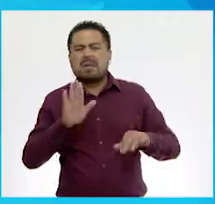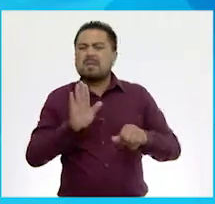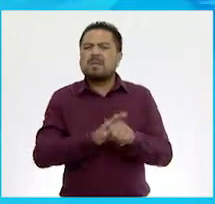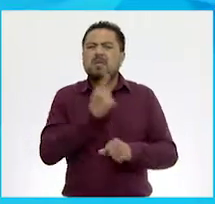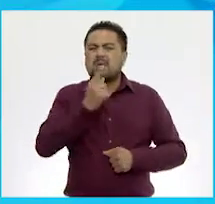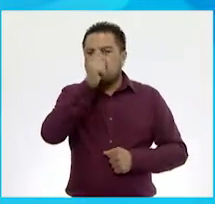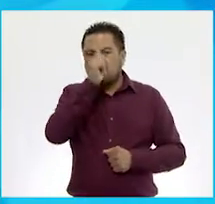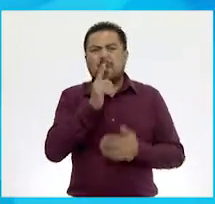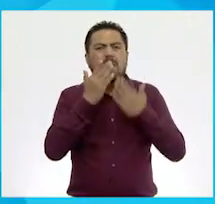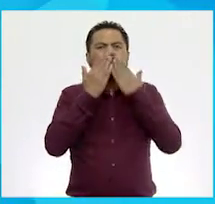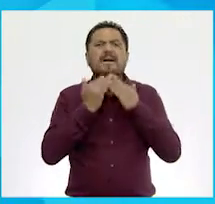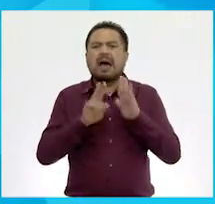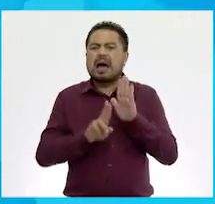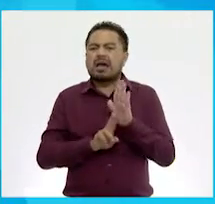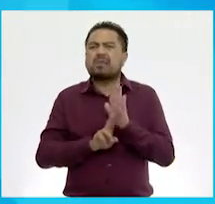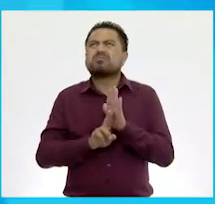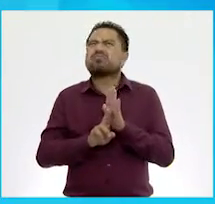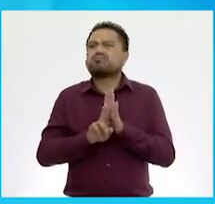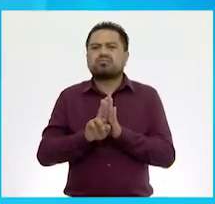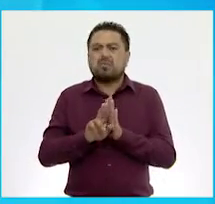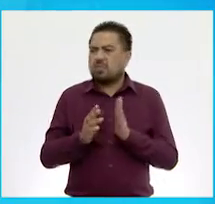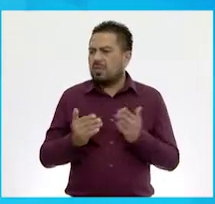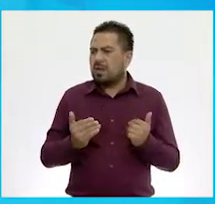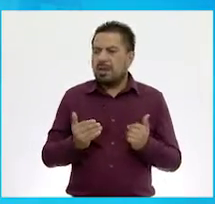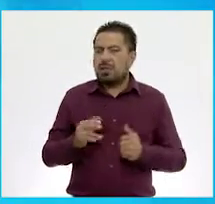la luna no tiene una nave espacial. No.